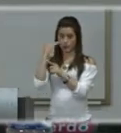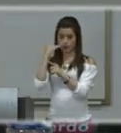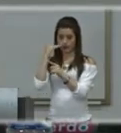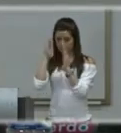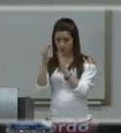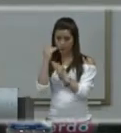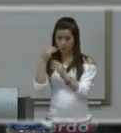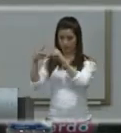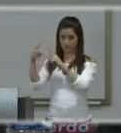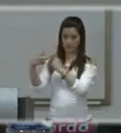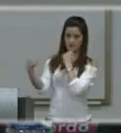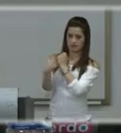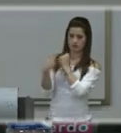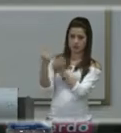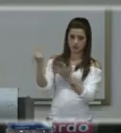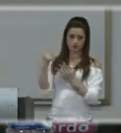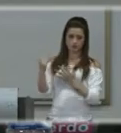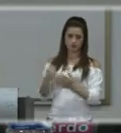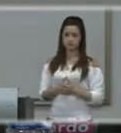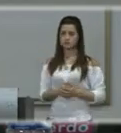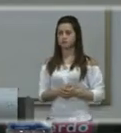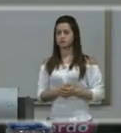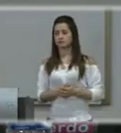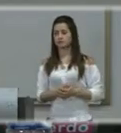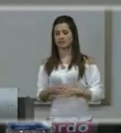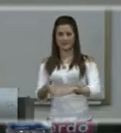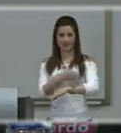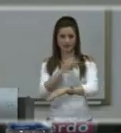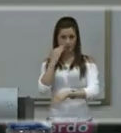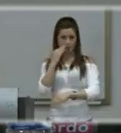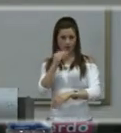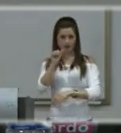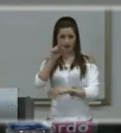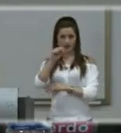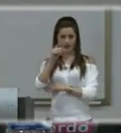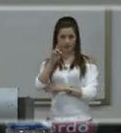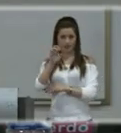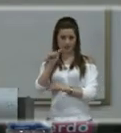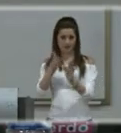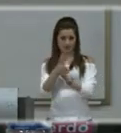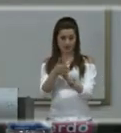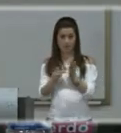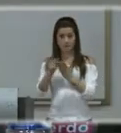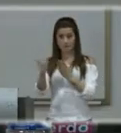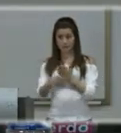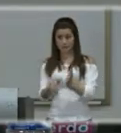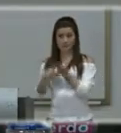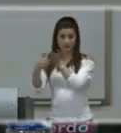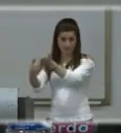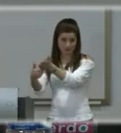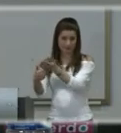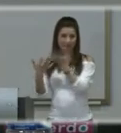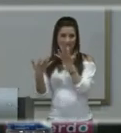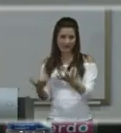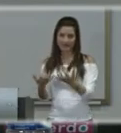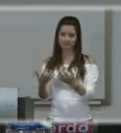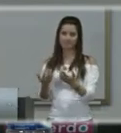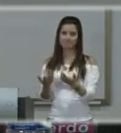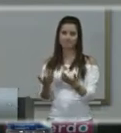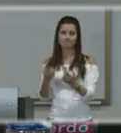mujer. Y pues como ya presentó Andrea, la idea de plantear el proyecto de esta manera buscaba